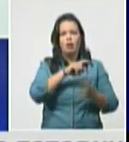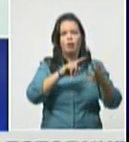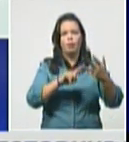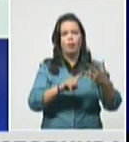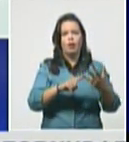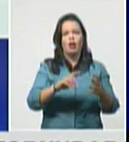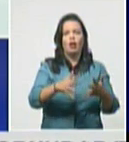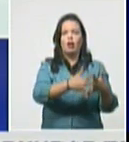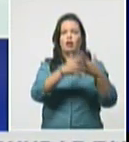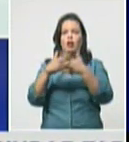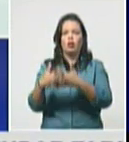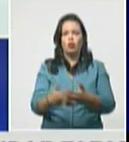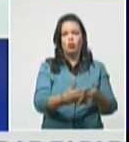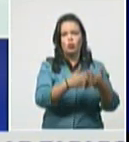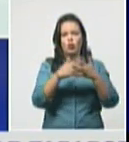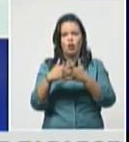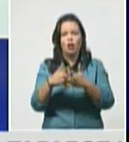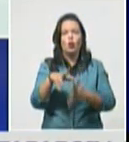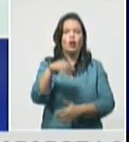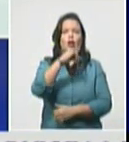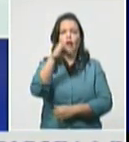103.332, Italia con